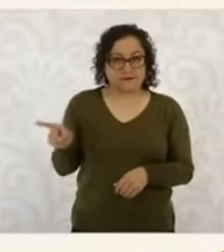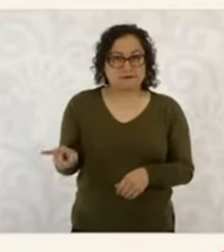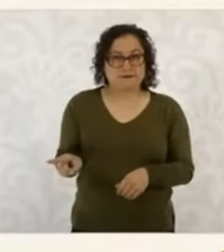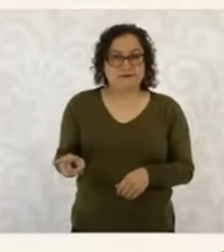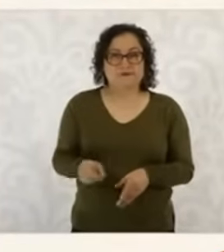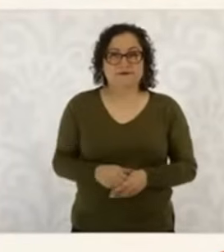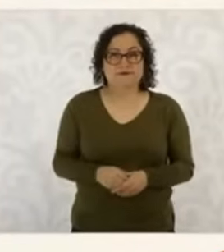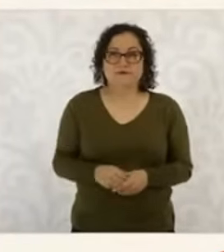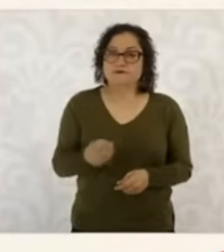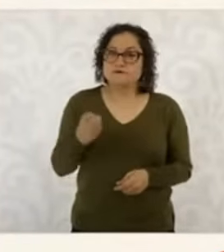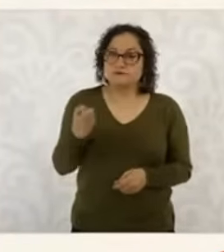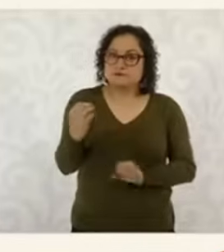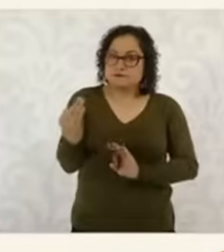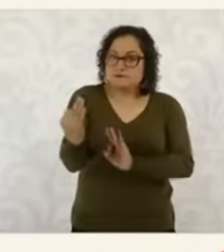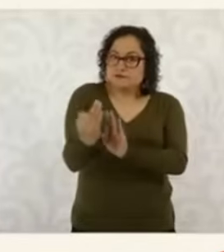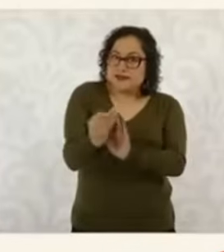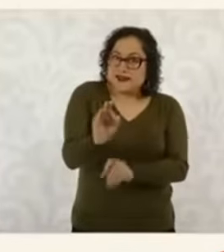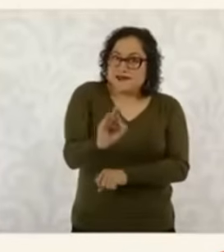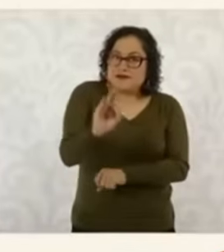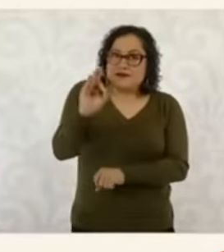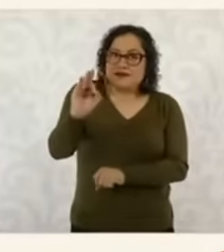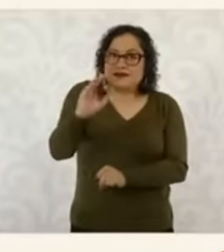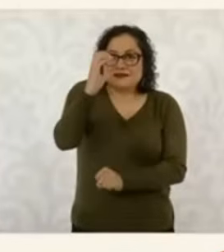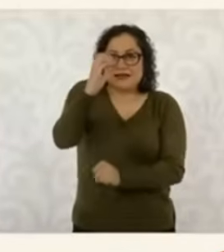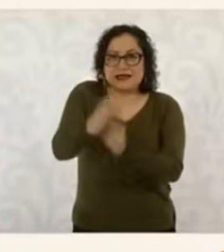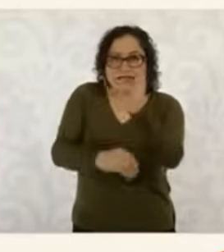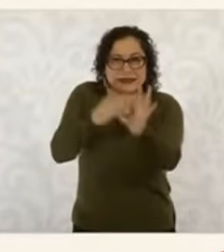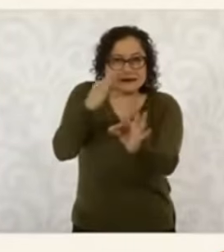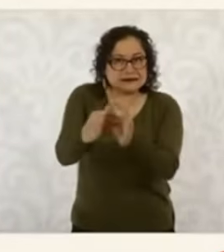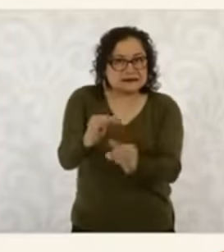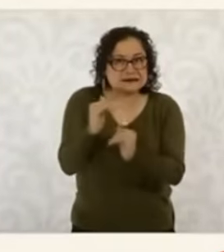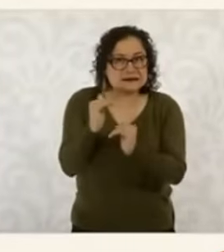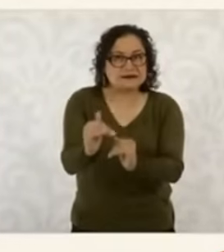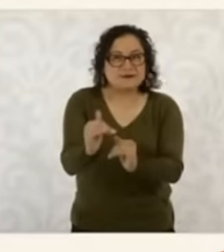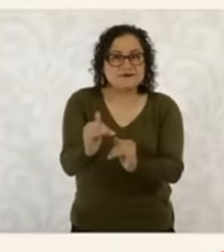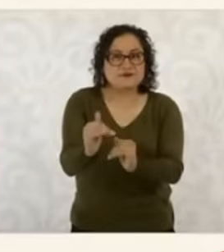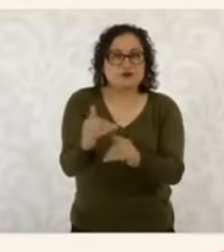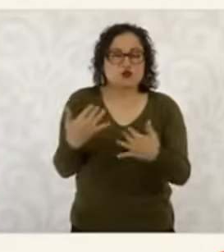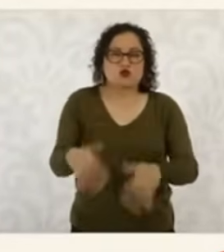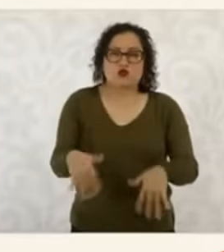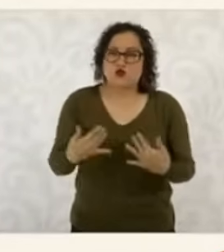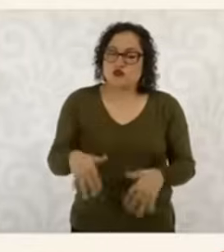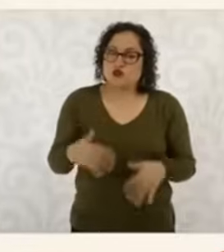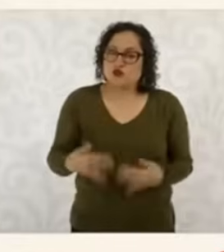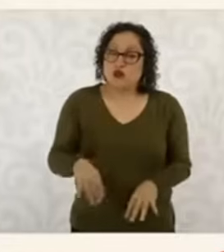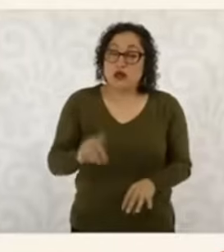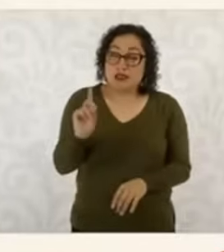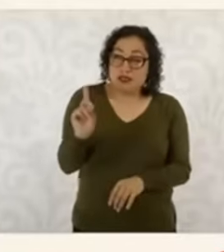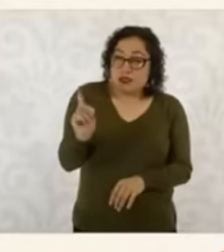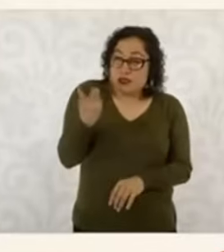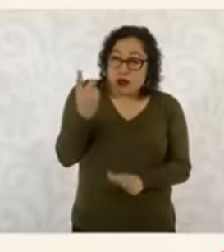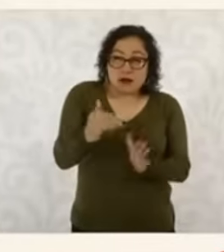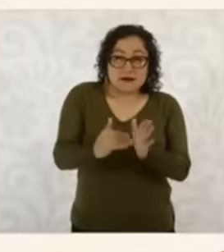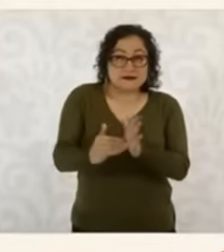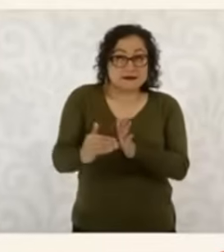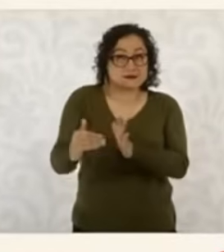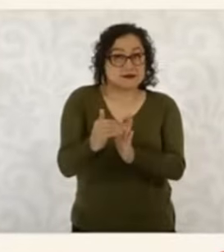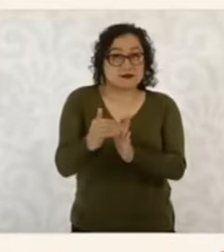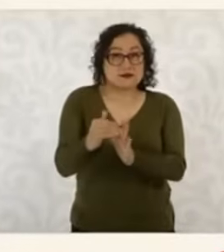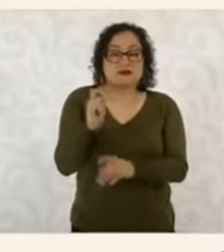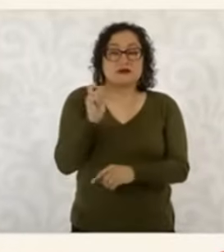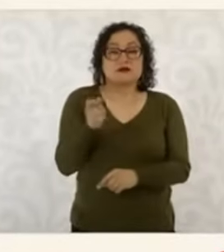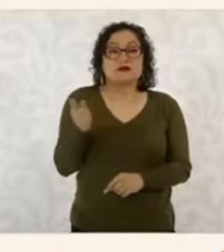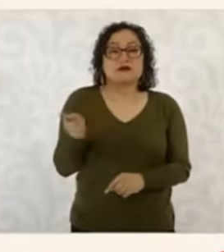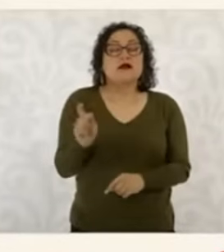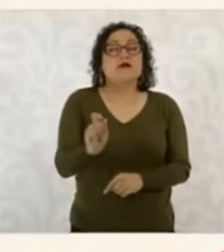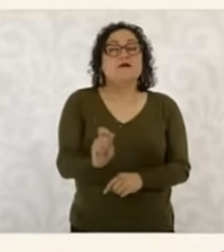los vencimientos que tenemos en 25-26, son millones de dólares. El